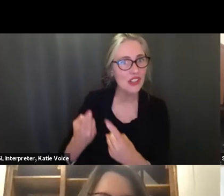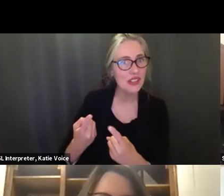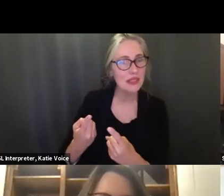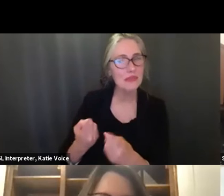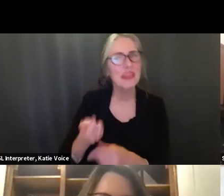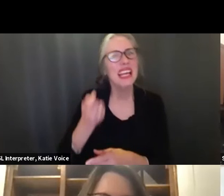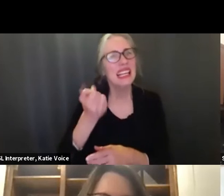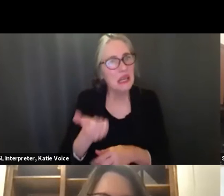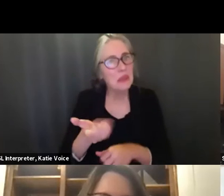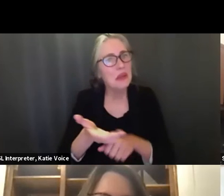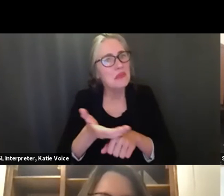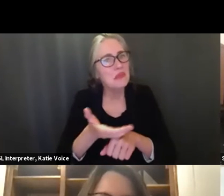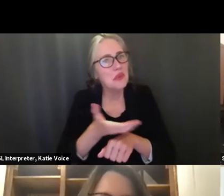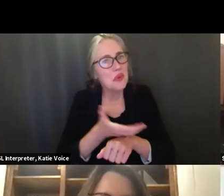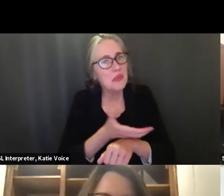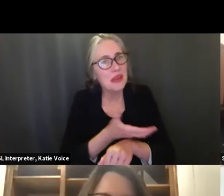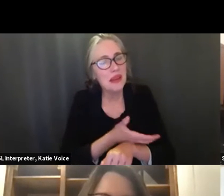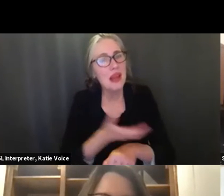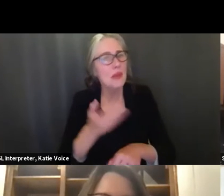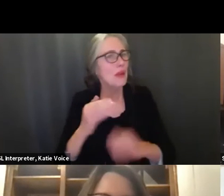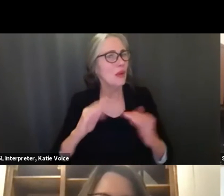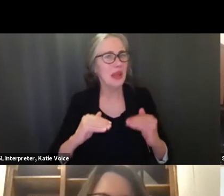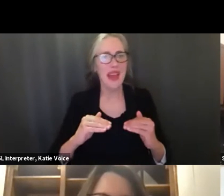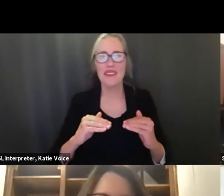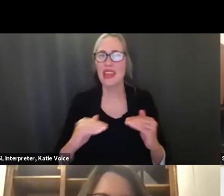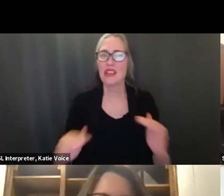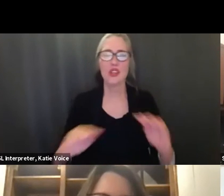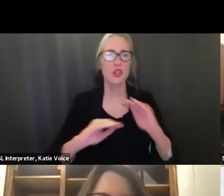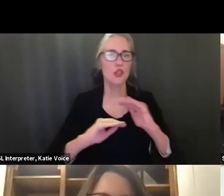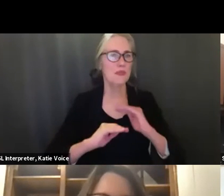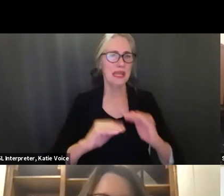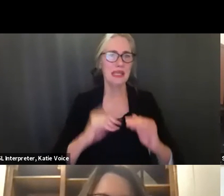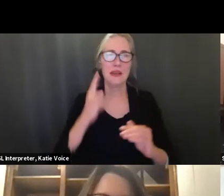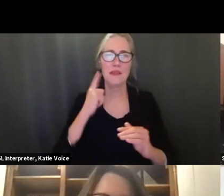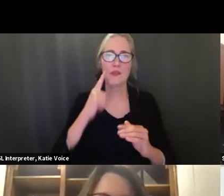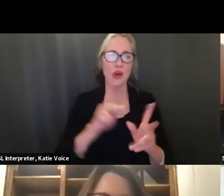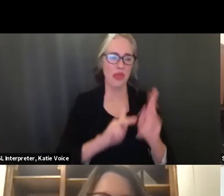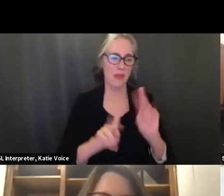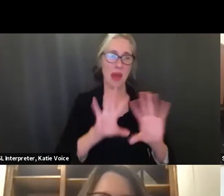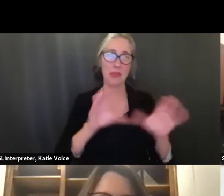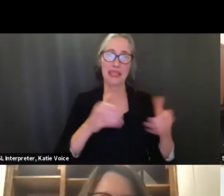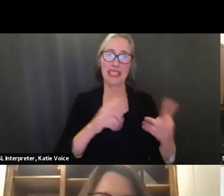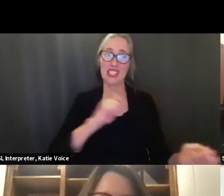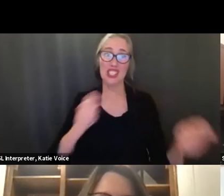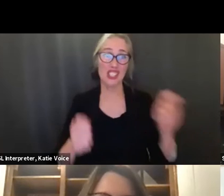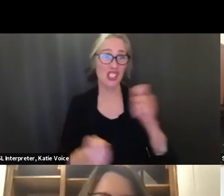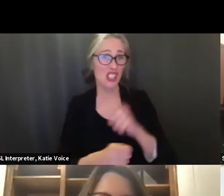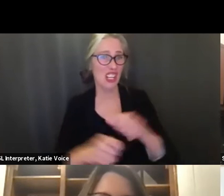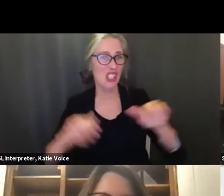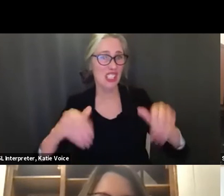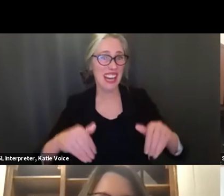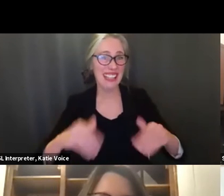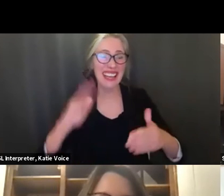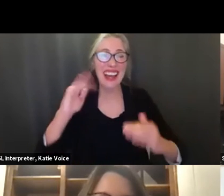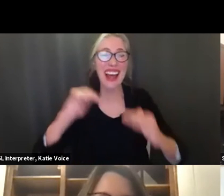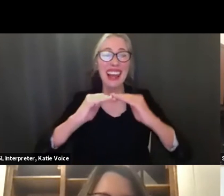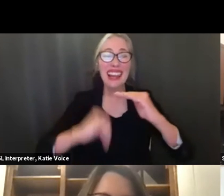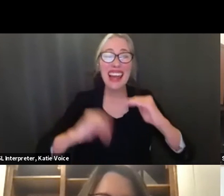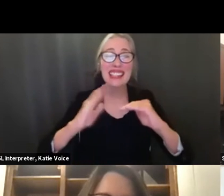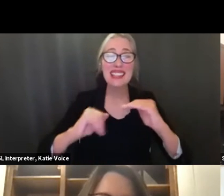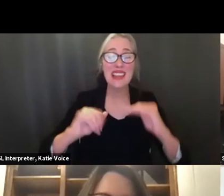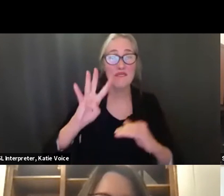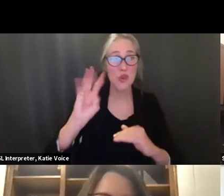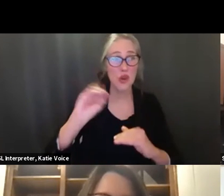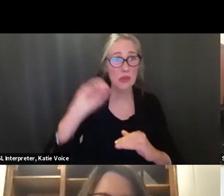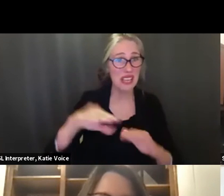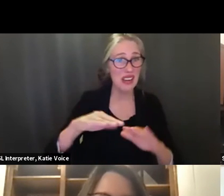que hemos hecho pequeños progresos, todavía tenemos que atender las necesidades de nuestra población. Menos